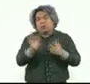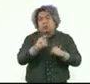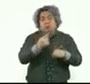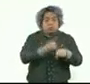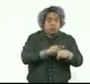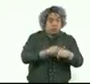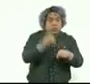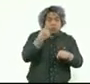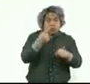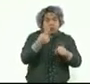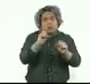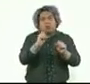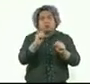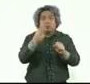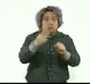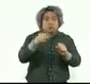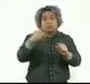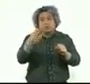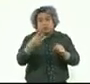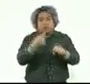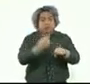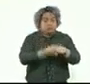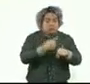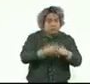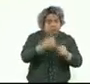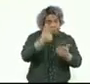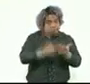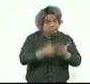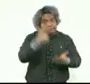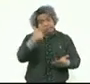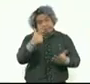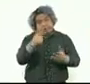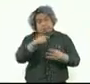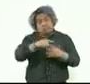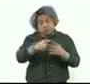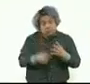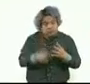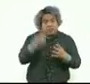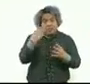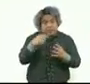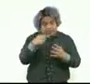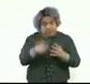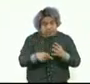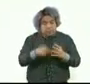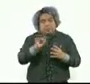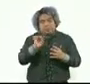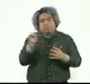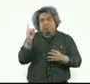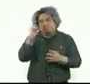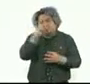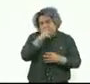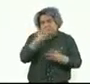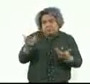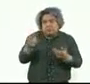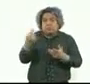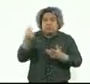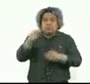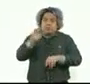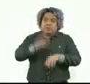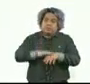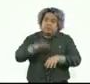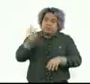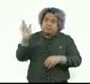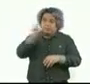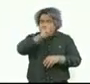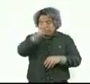sino combinadas, 2 o 3. Entonces, estos son los casos que en términos clínicos tienen más riesgo